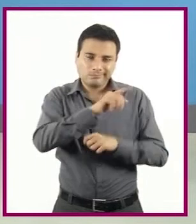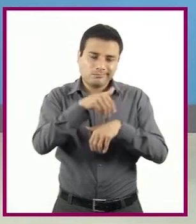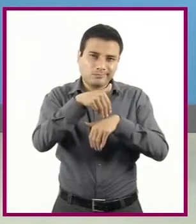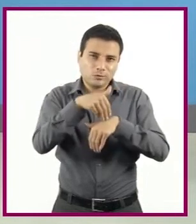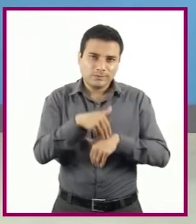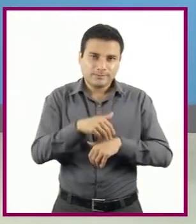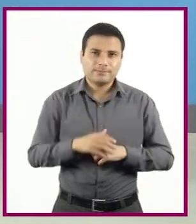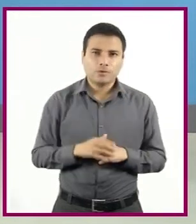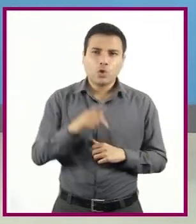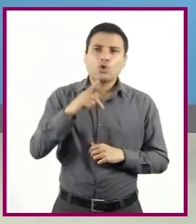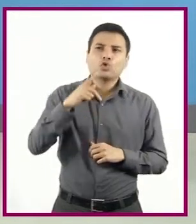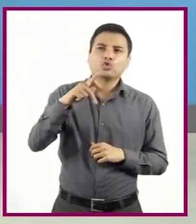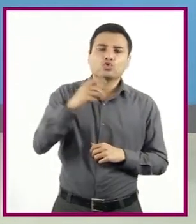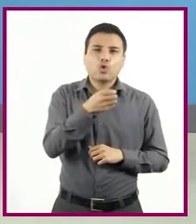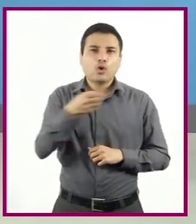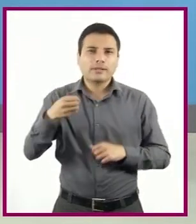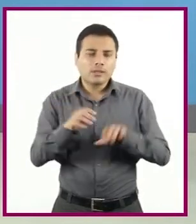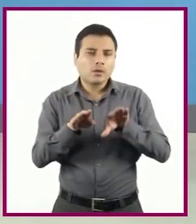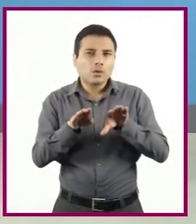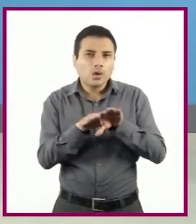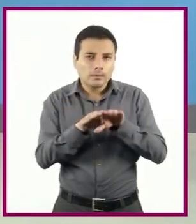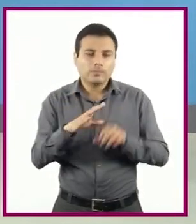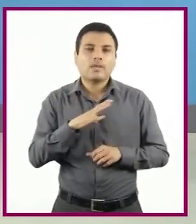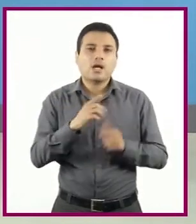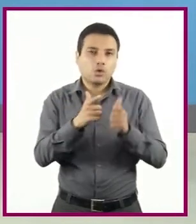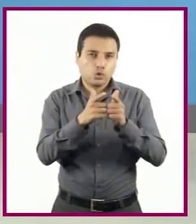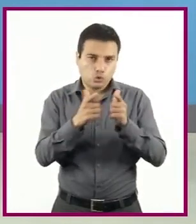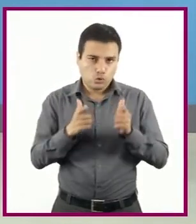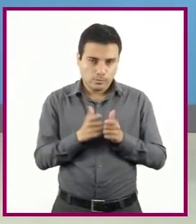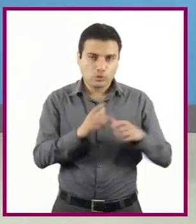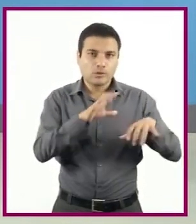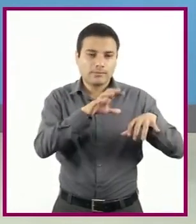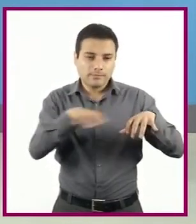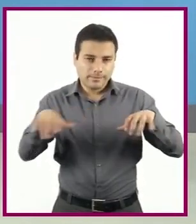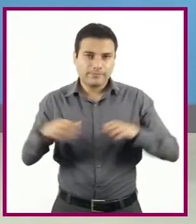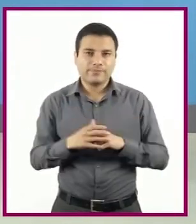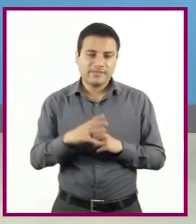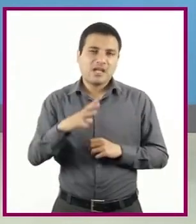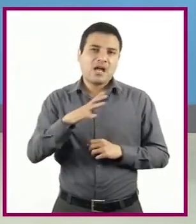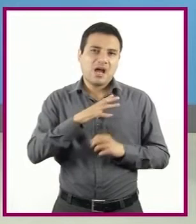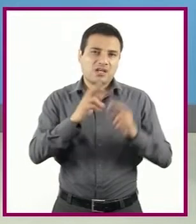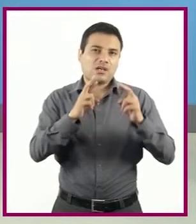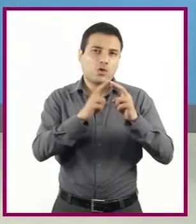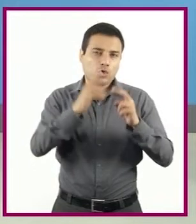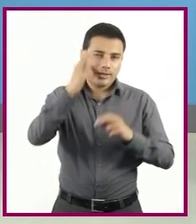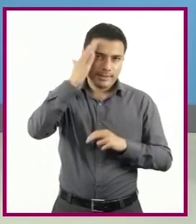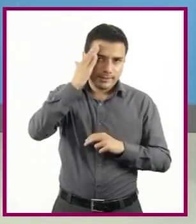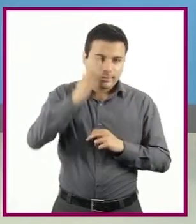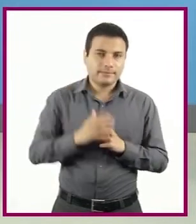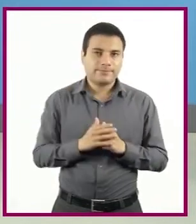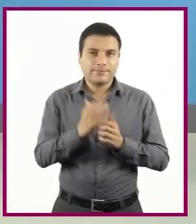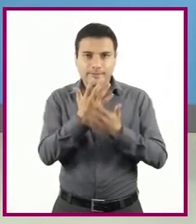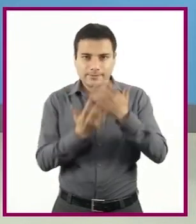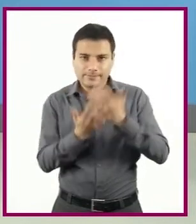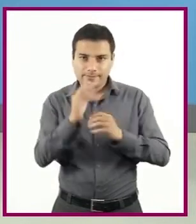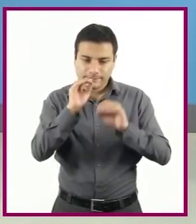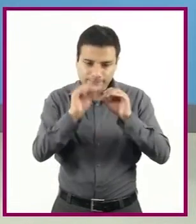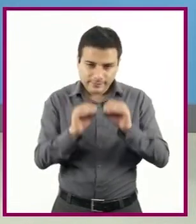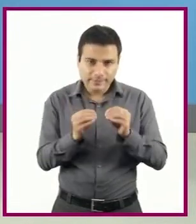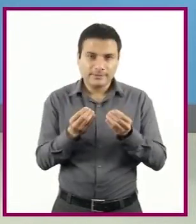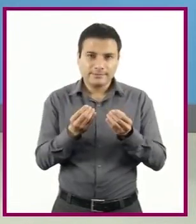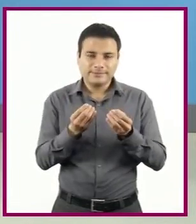organización social se sustentaba en jerarquías. Líderes religiosos, artesanos, escultores,